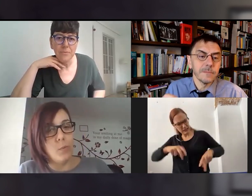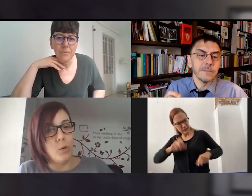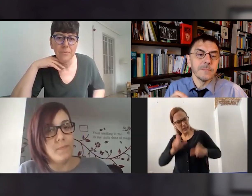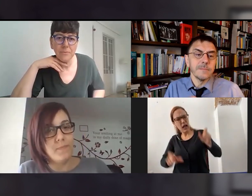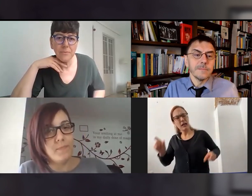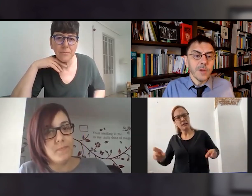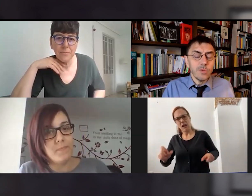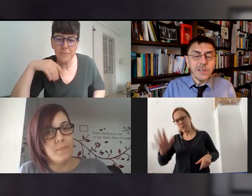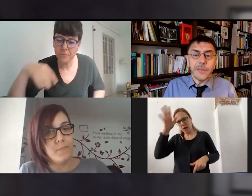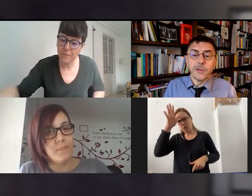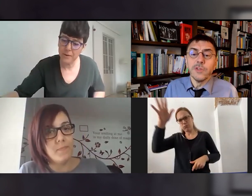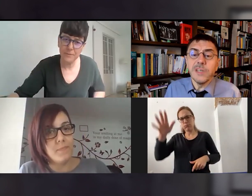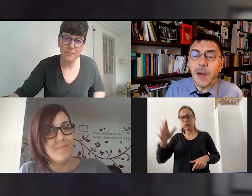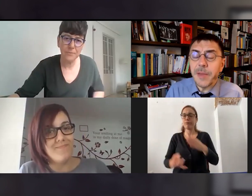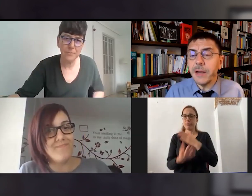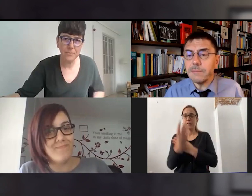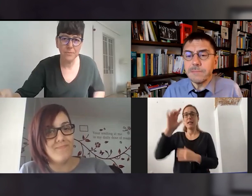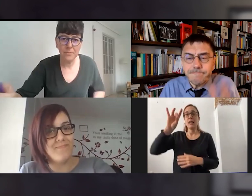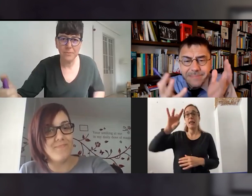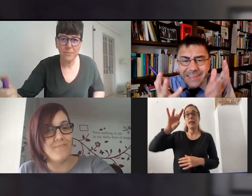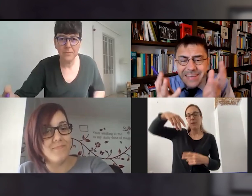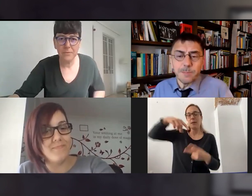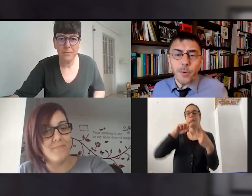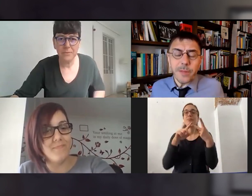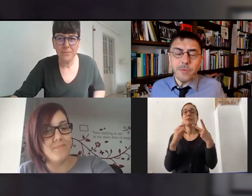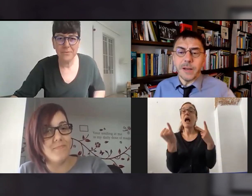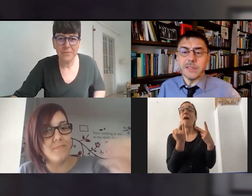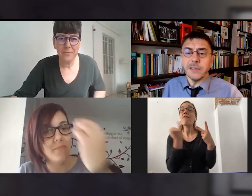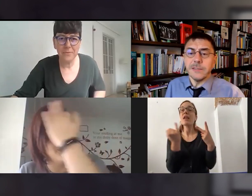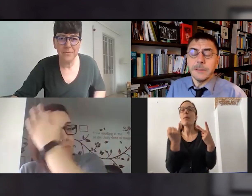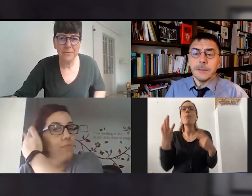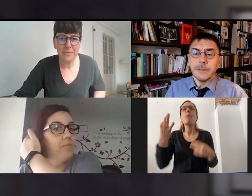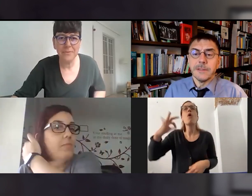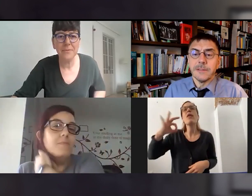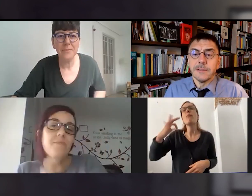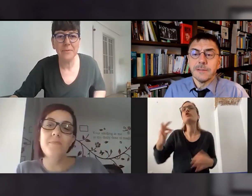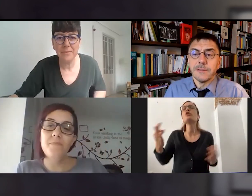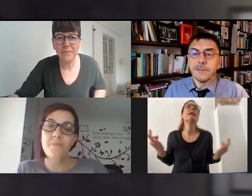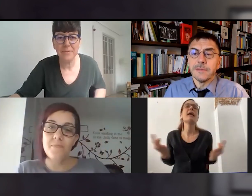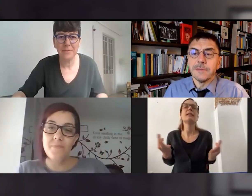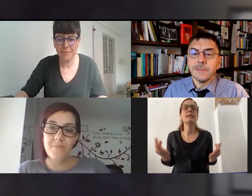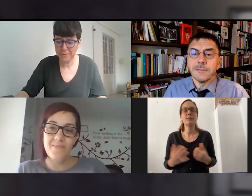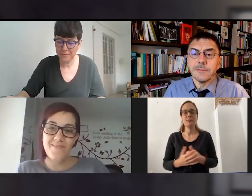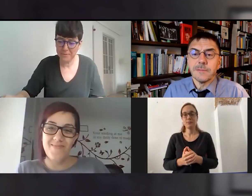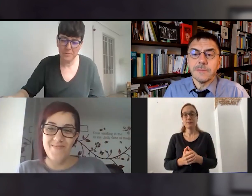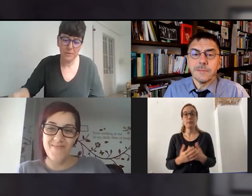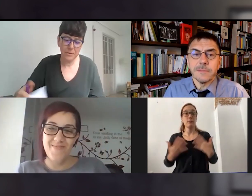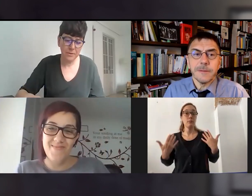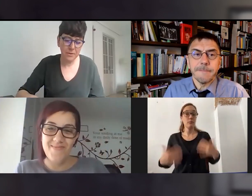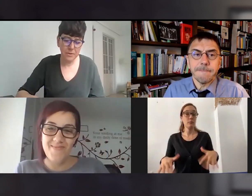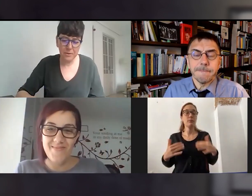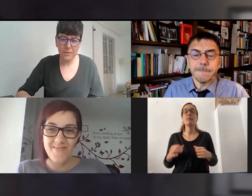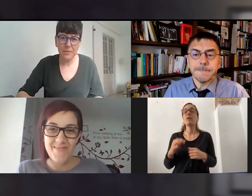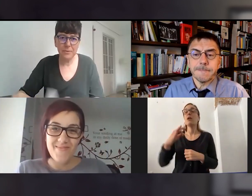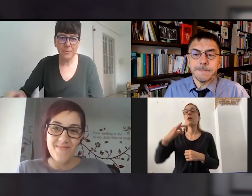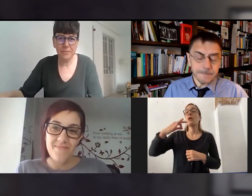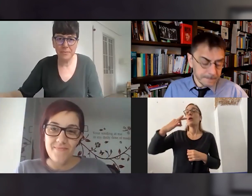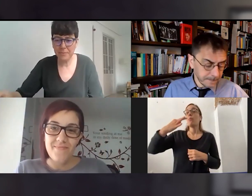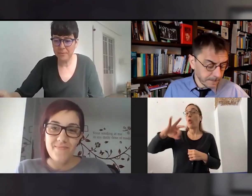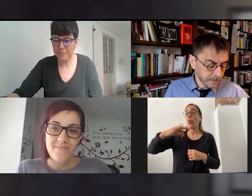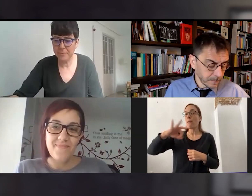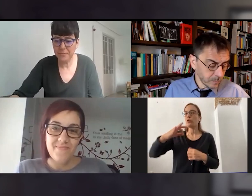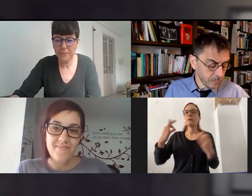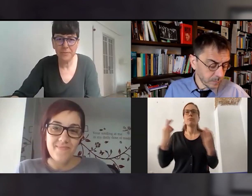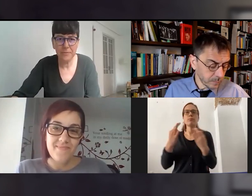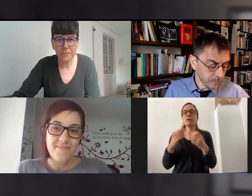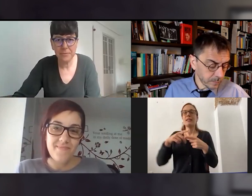en el pueblo. Muchas gracias, Conchi. Javier, ¿qué es Podemos para ti? Bueno, pues Podemos ha sido un instrumento de irrupción